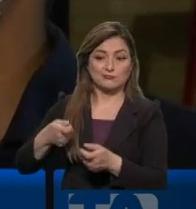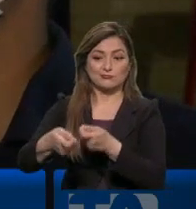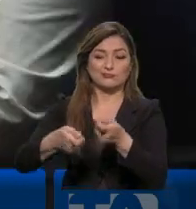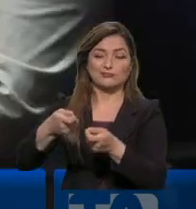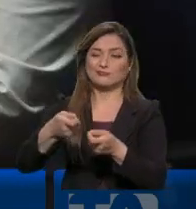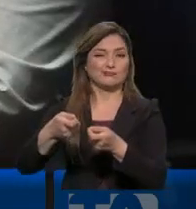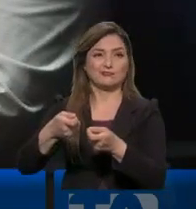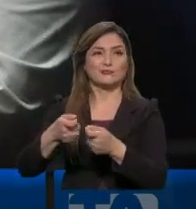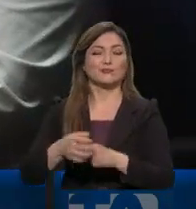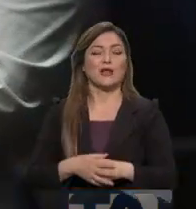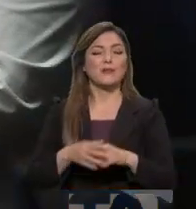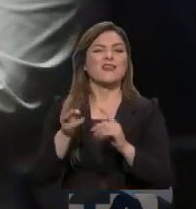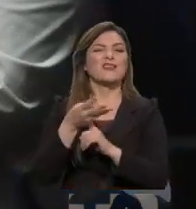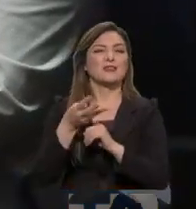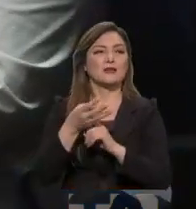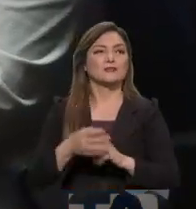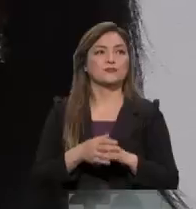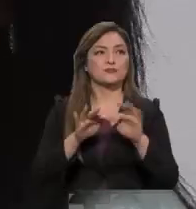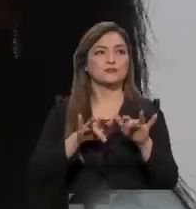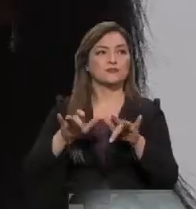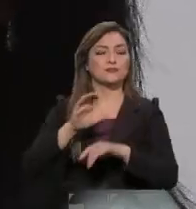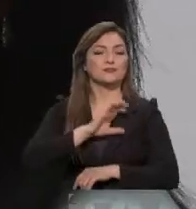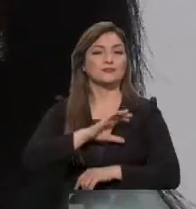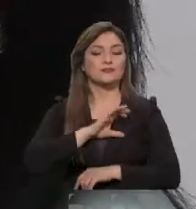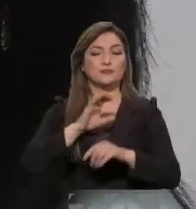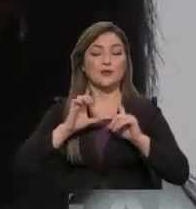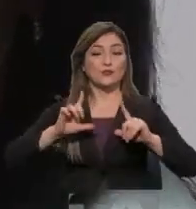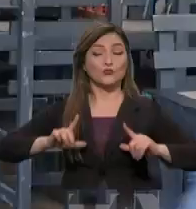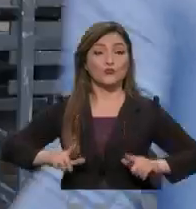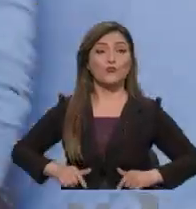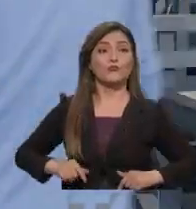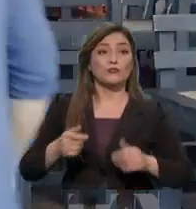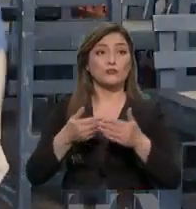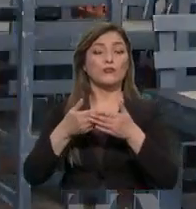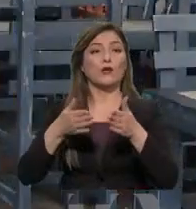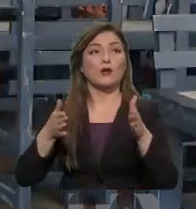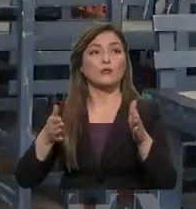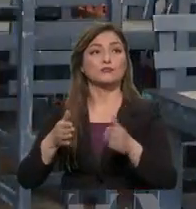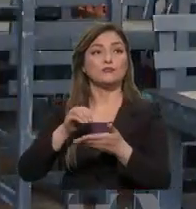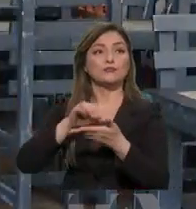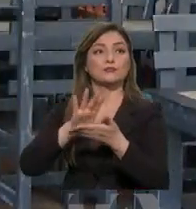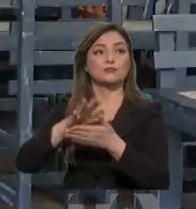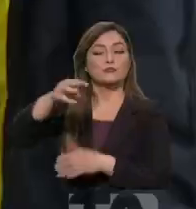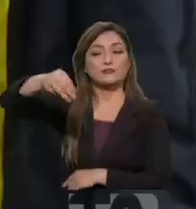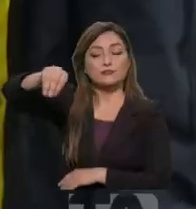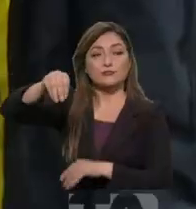del establecimiento. Desde la Secretaría Metropolitana de Salud se aclaró que esta reapertura, que rige desde este miércoles 8 de septiembre,